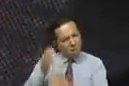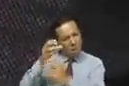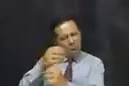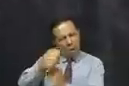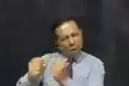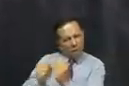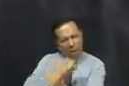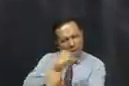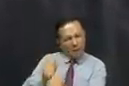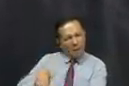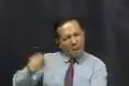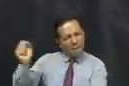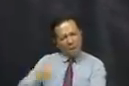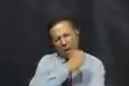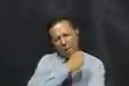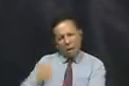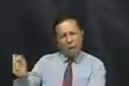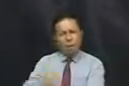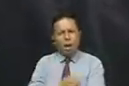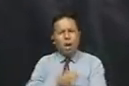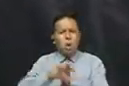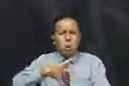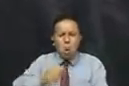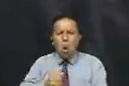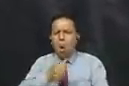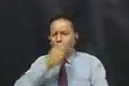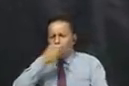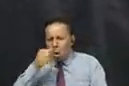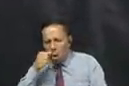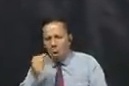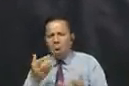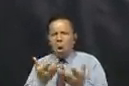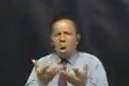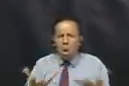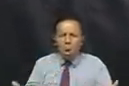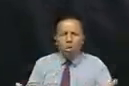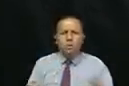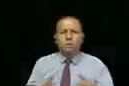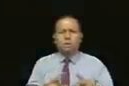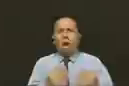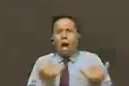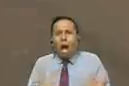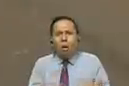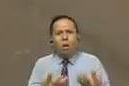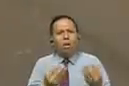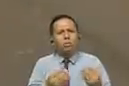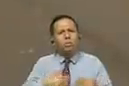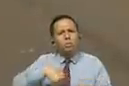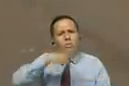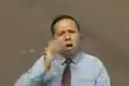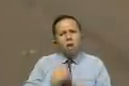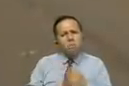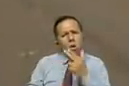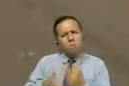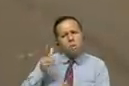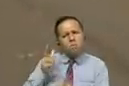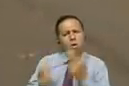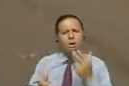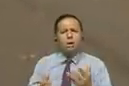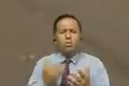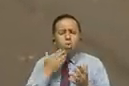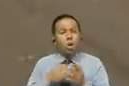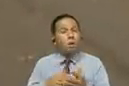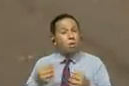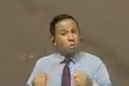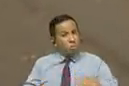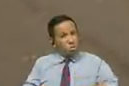castigaron. Que dice que con droga, con tonteras, dice que ahorita gente está matando. A eso en la moto lineal, como siempre, en la moto lineal van